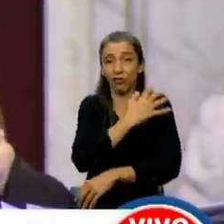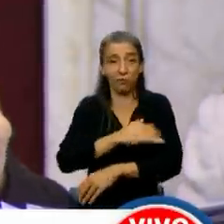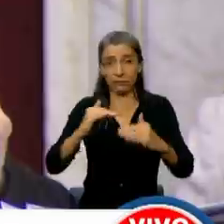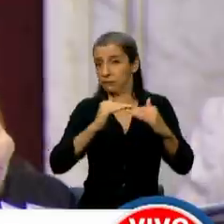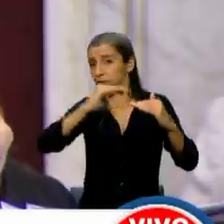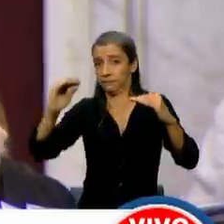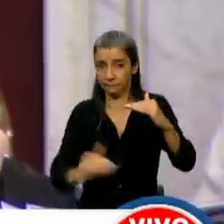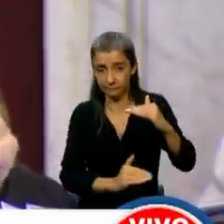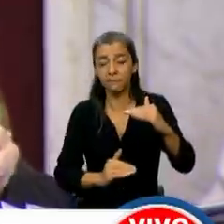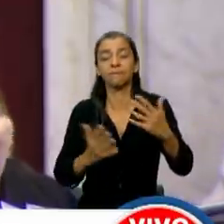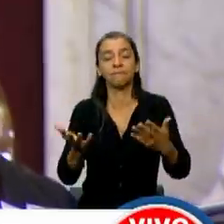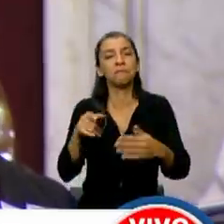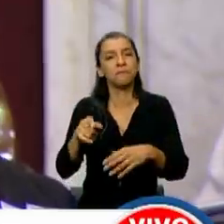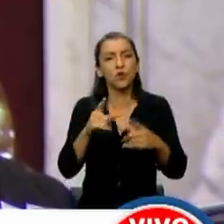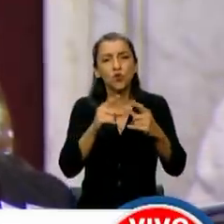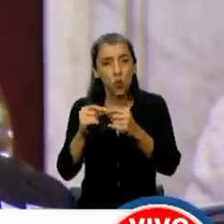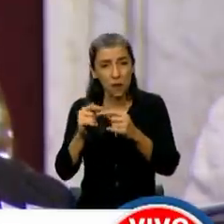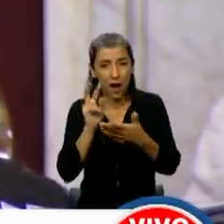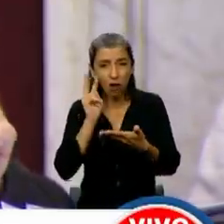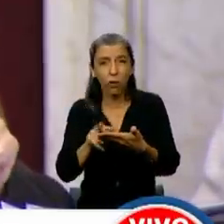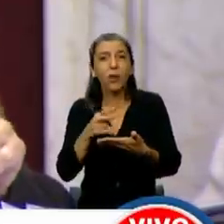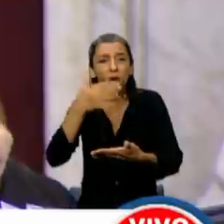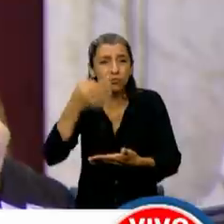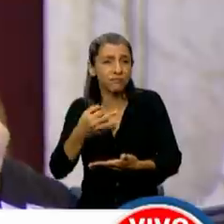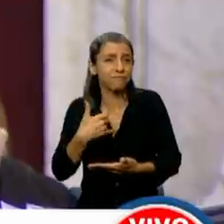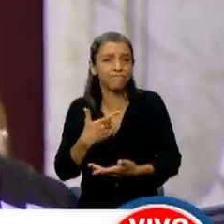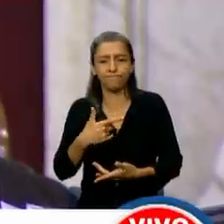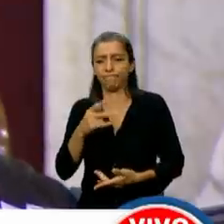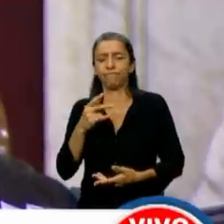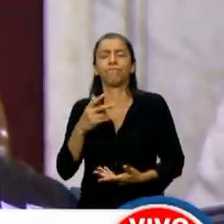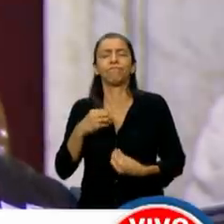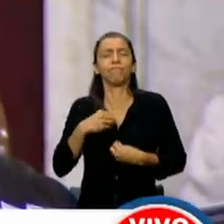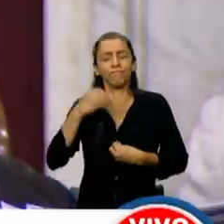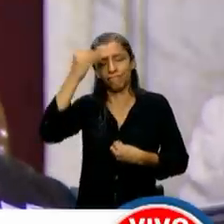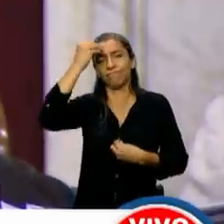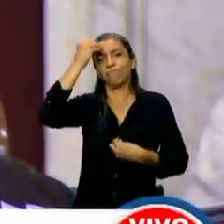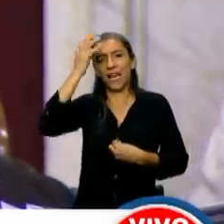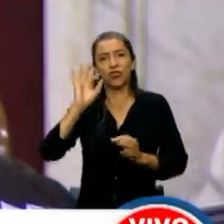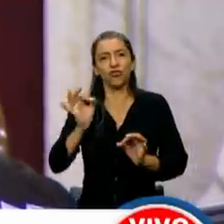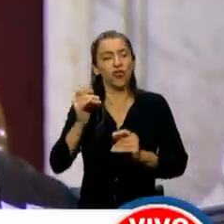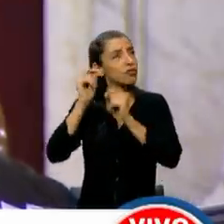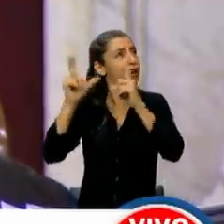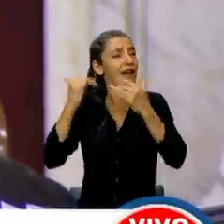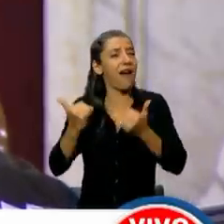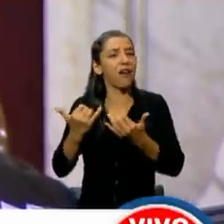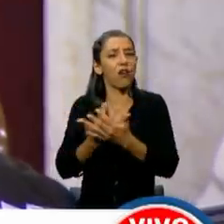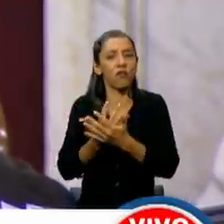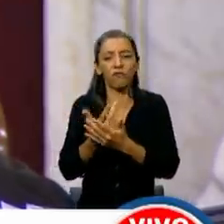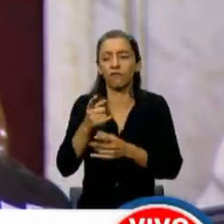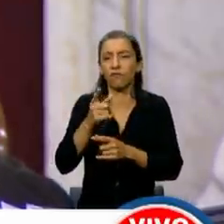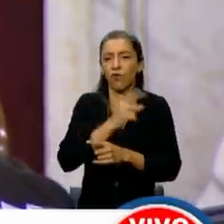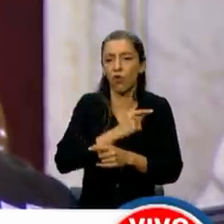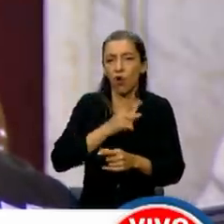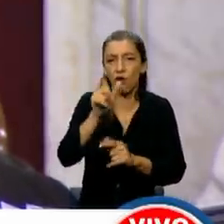representa dolor representa angustia representa necesidades y así como decía evita ahí donde